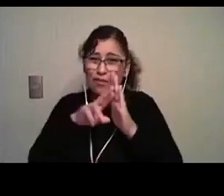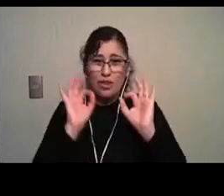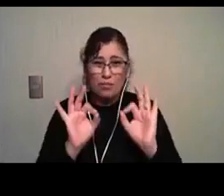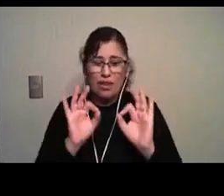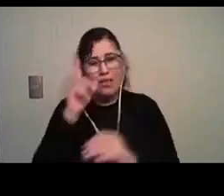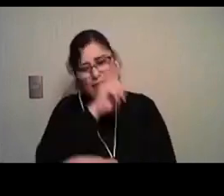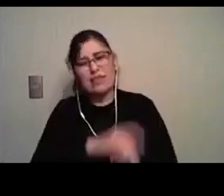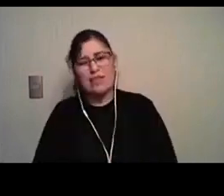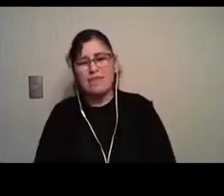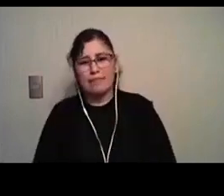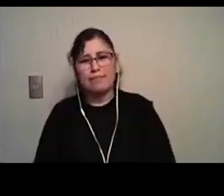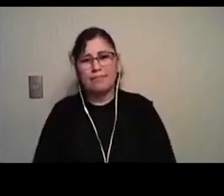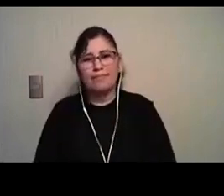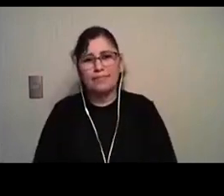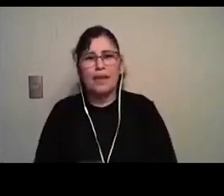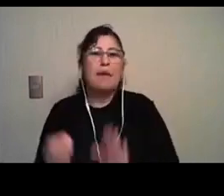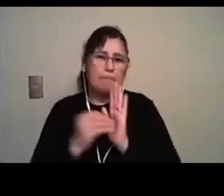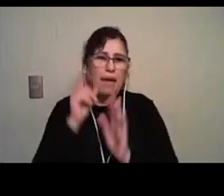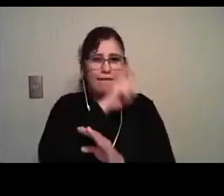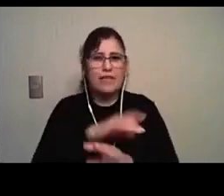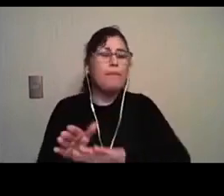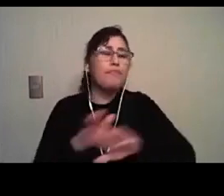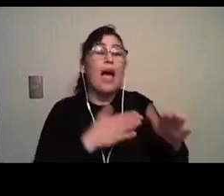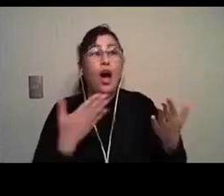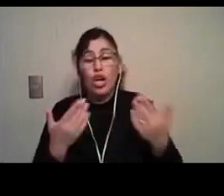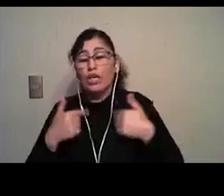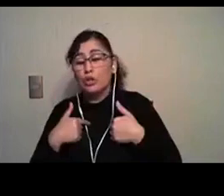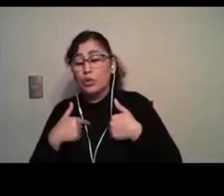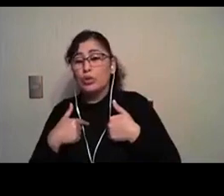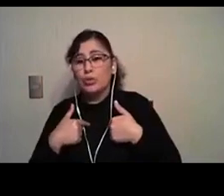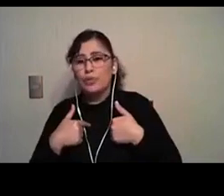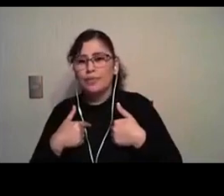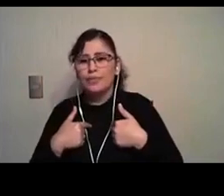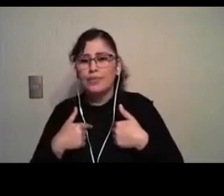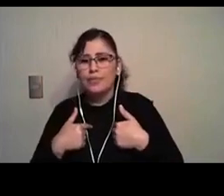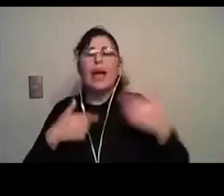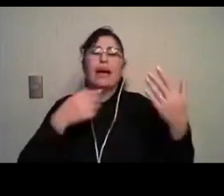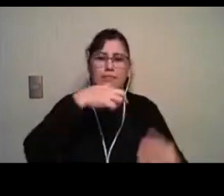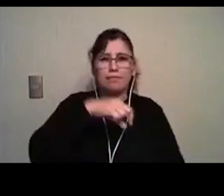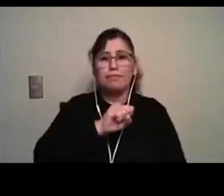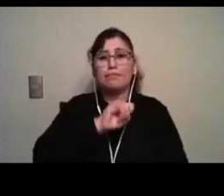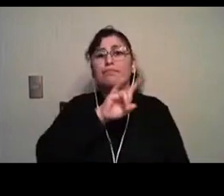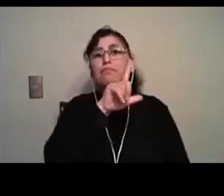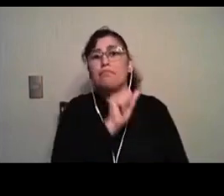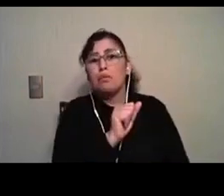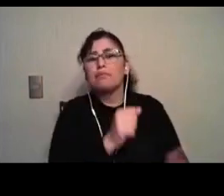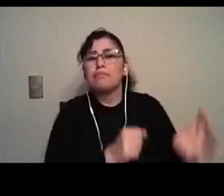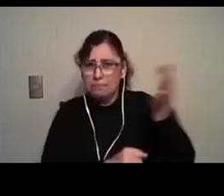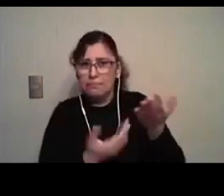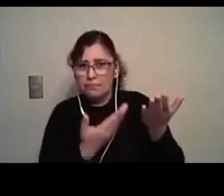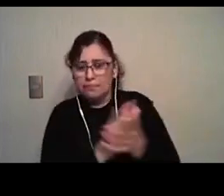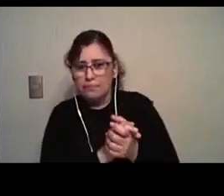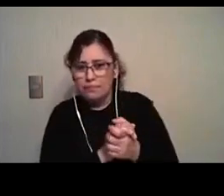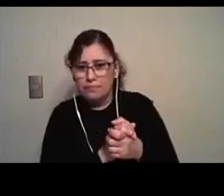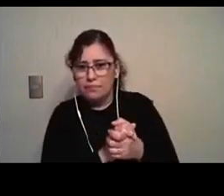Muchas gracias, profe. Sí, yo Profe, lo invito. Sí, adelante. Paula me estaba hablando. perdón. Sí,